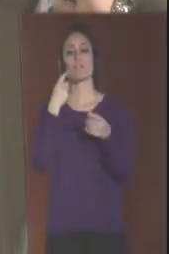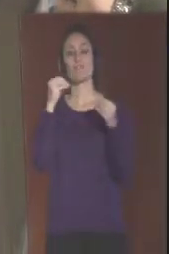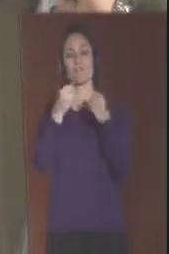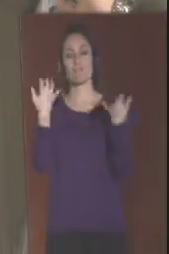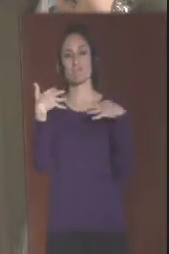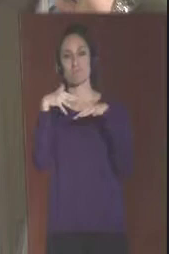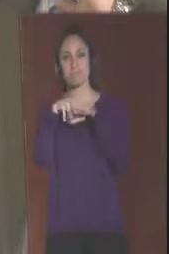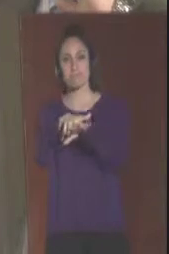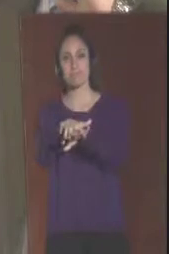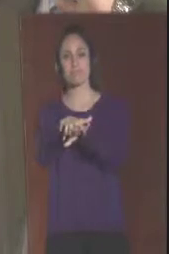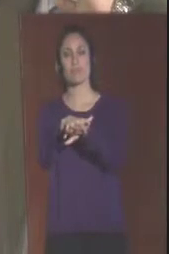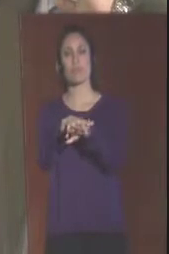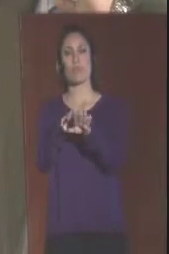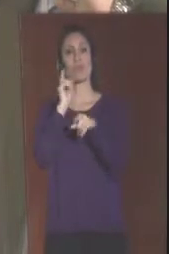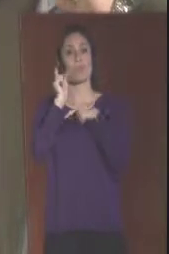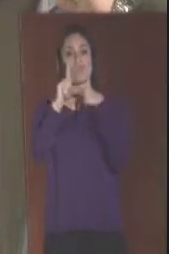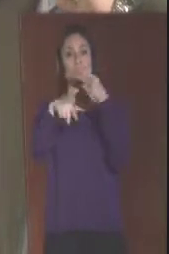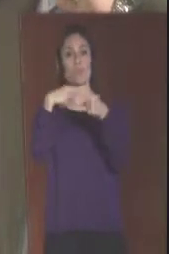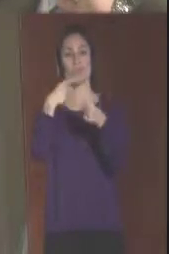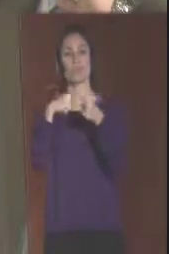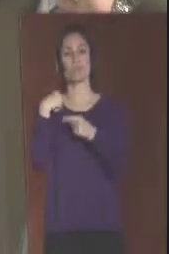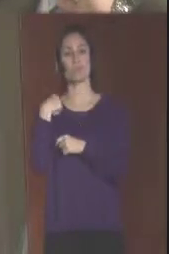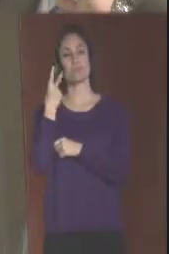integración. Cuando